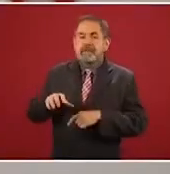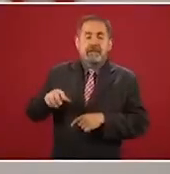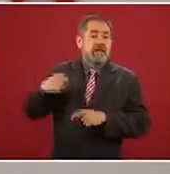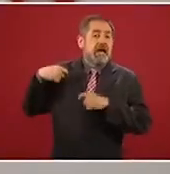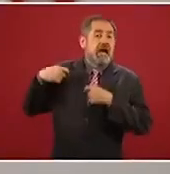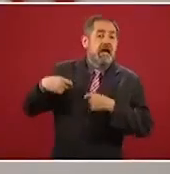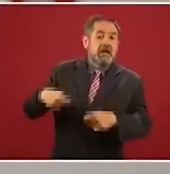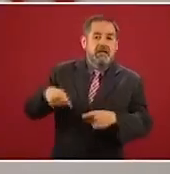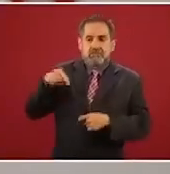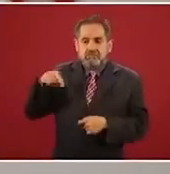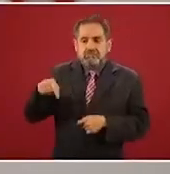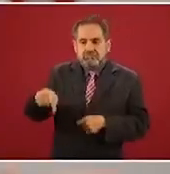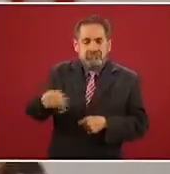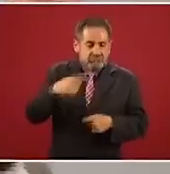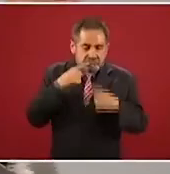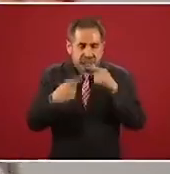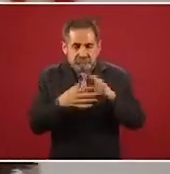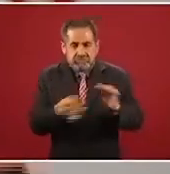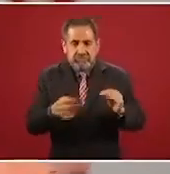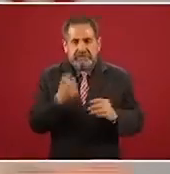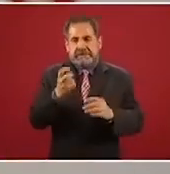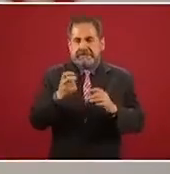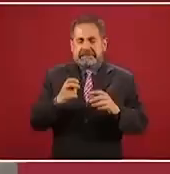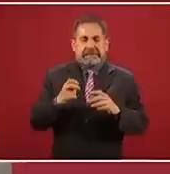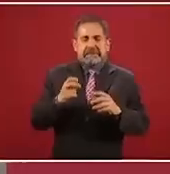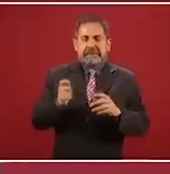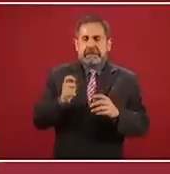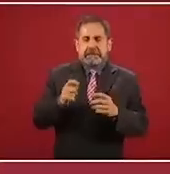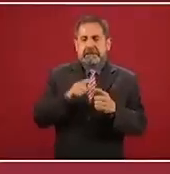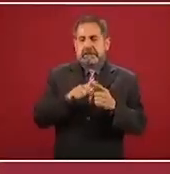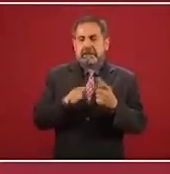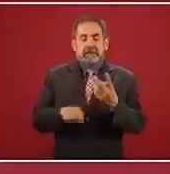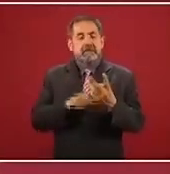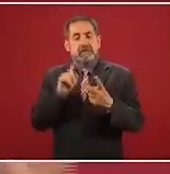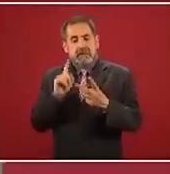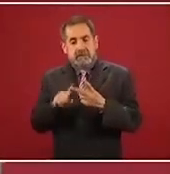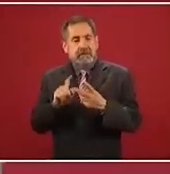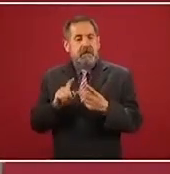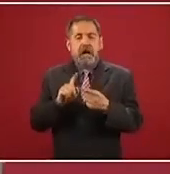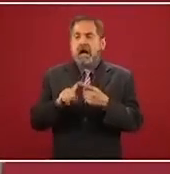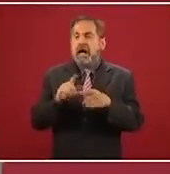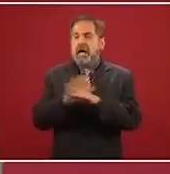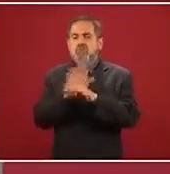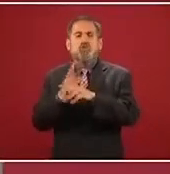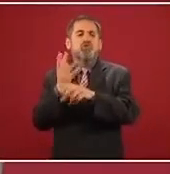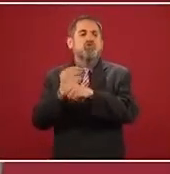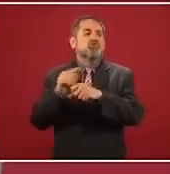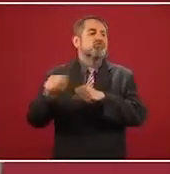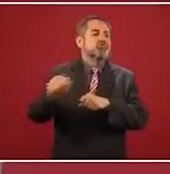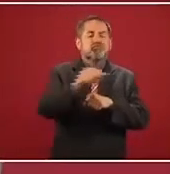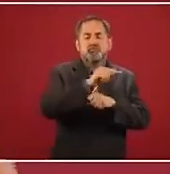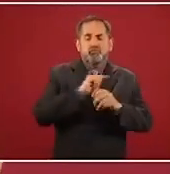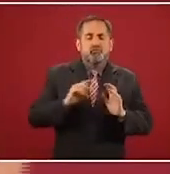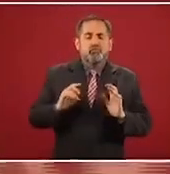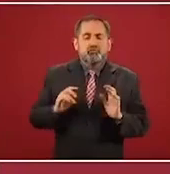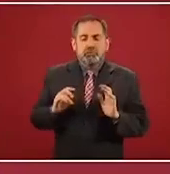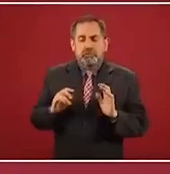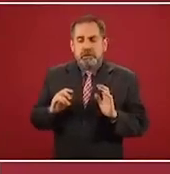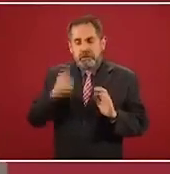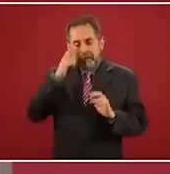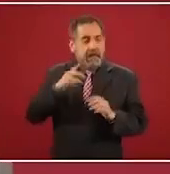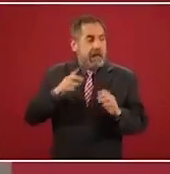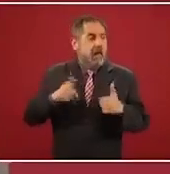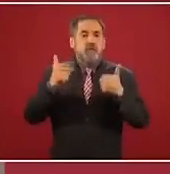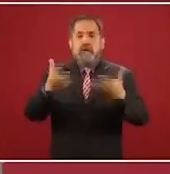generaciones, lo cual es fundamental. Entonces, estamos recuperando el espacio público, no solamente con cambios en de la calidad